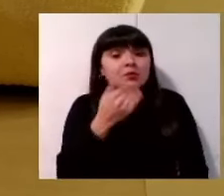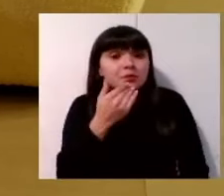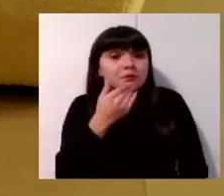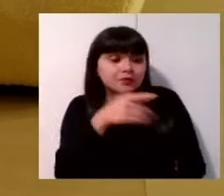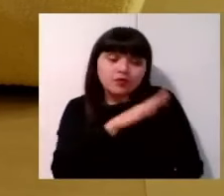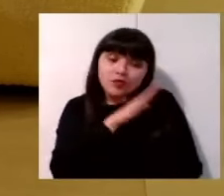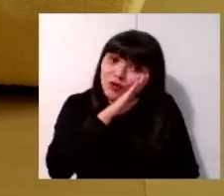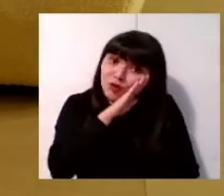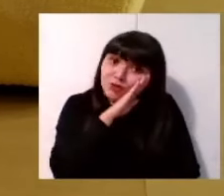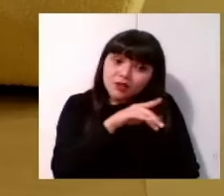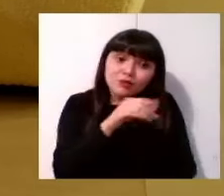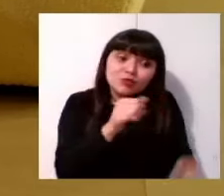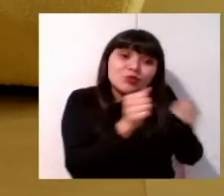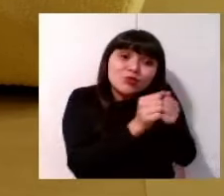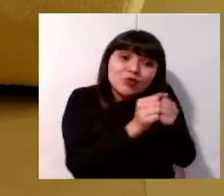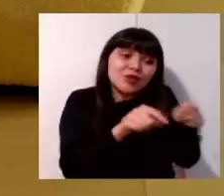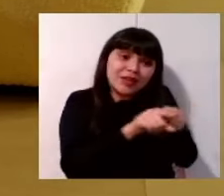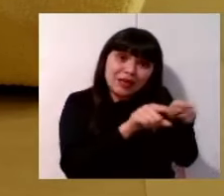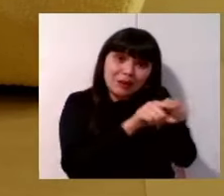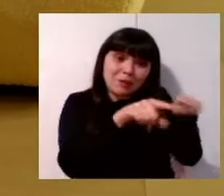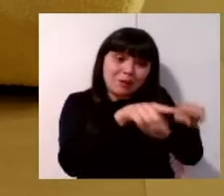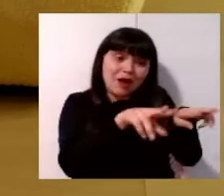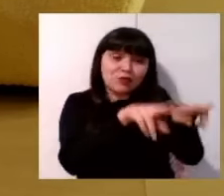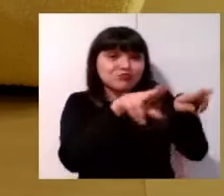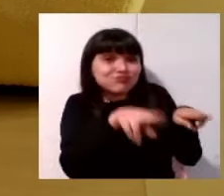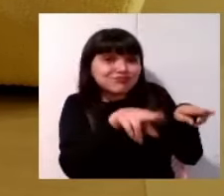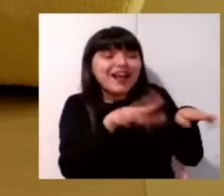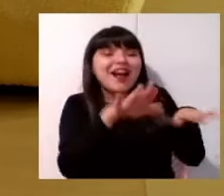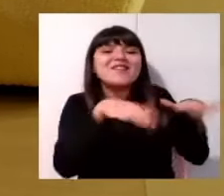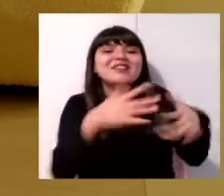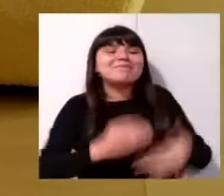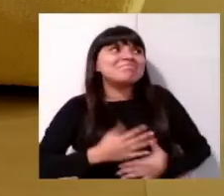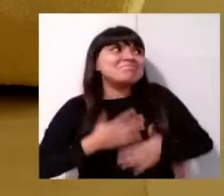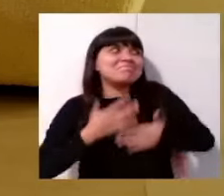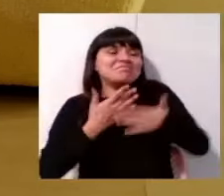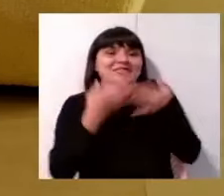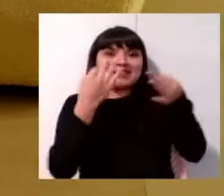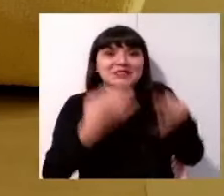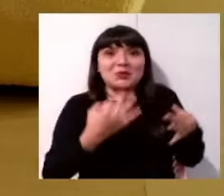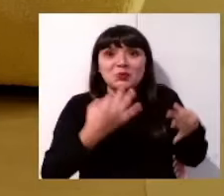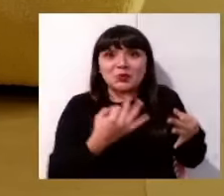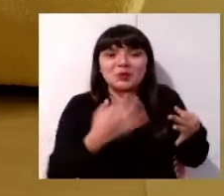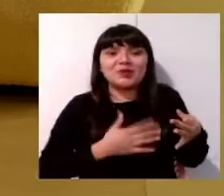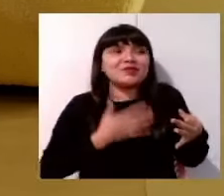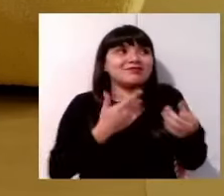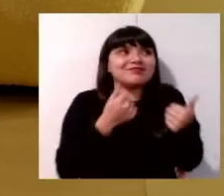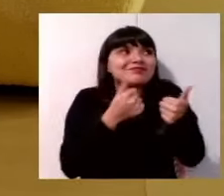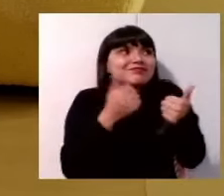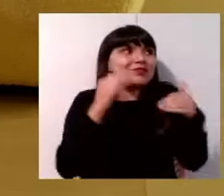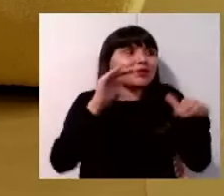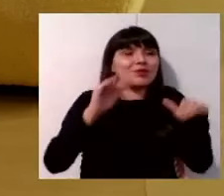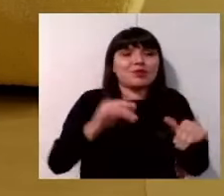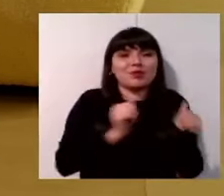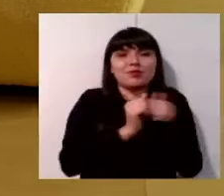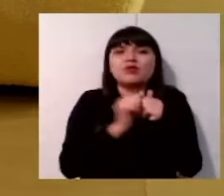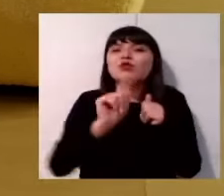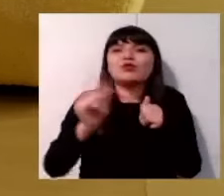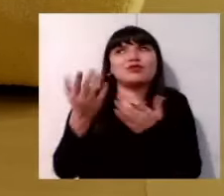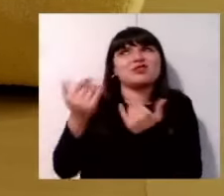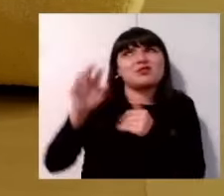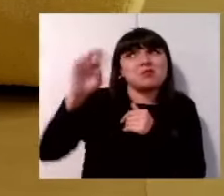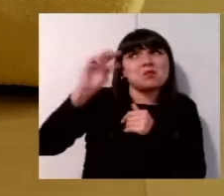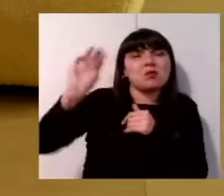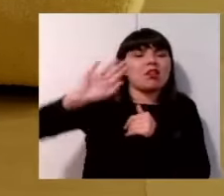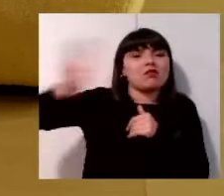les genera más seguridad, más tranquilidad, y muchas veces requieren menos la presencia de los papás para mantener el sueño, y eso también ayuda a que los papás